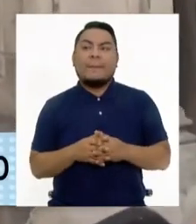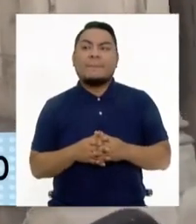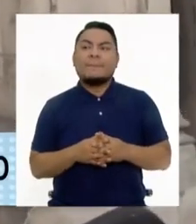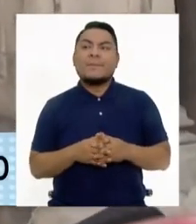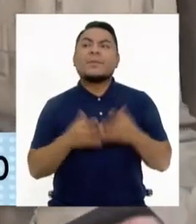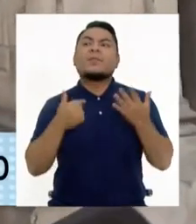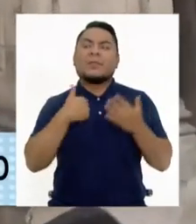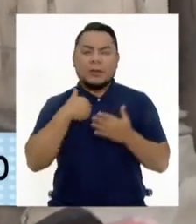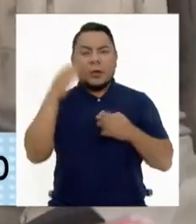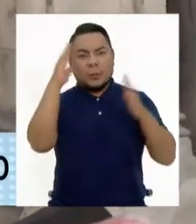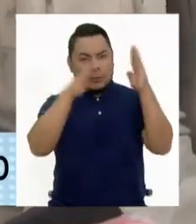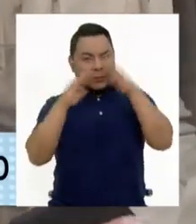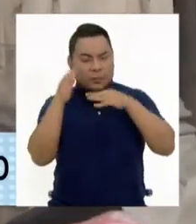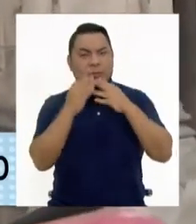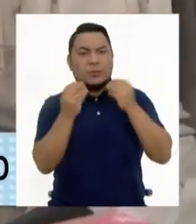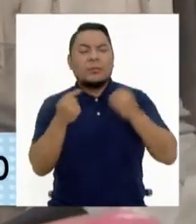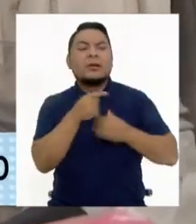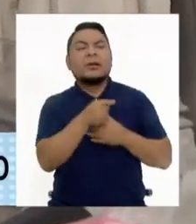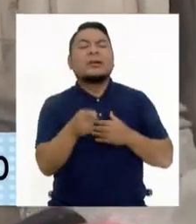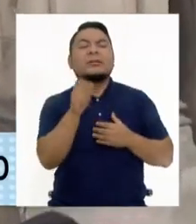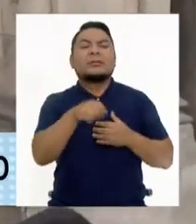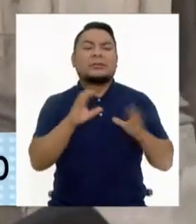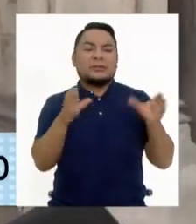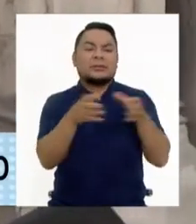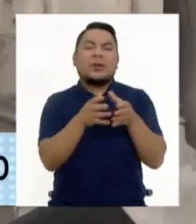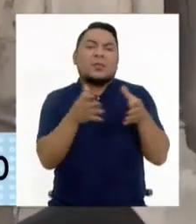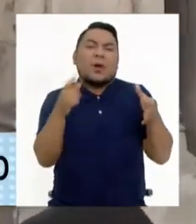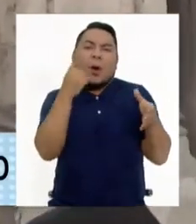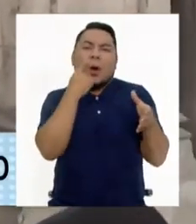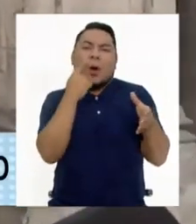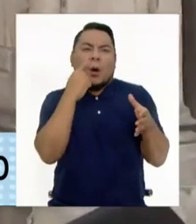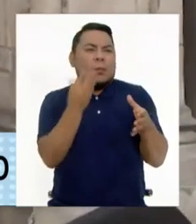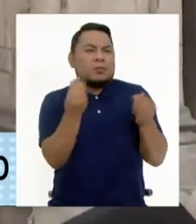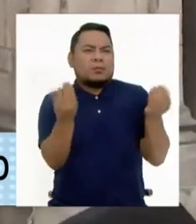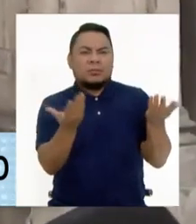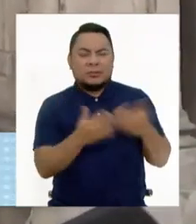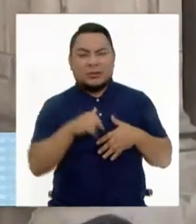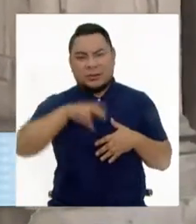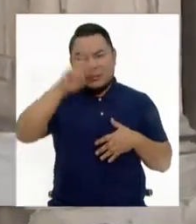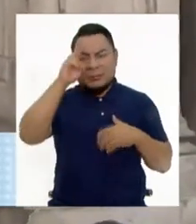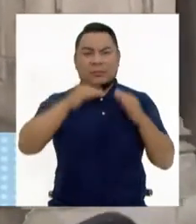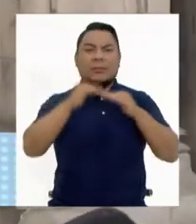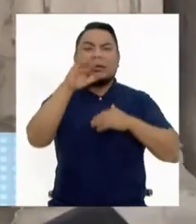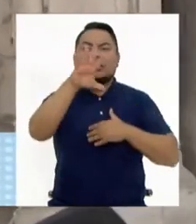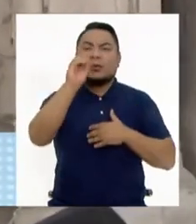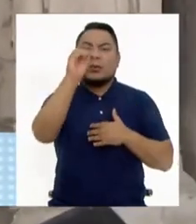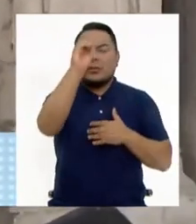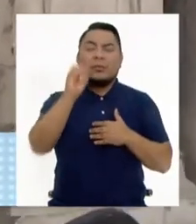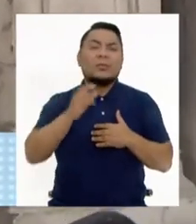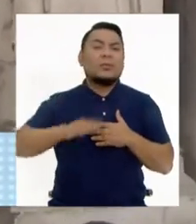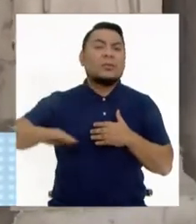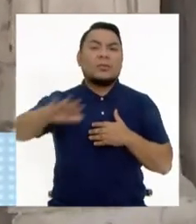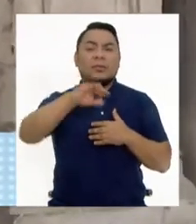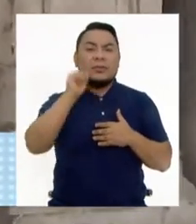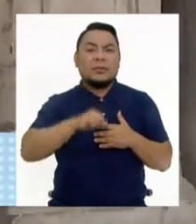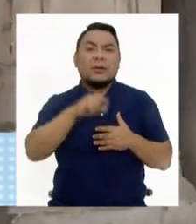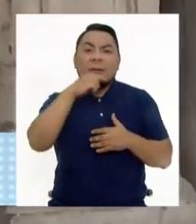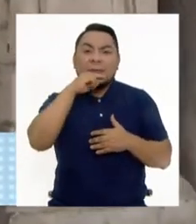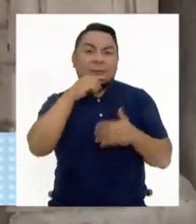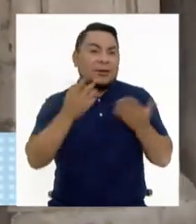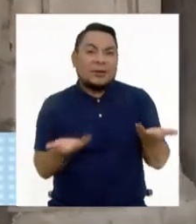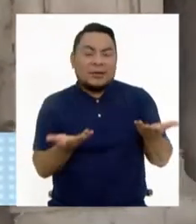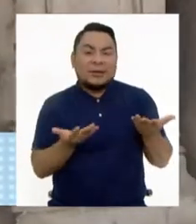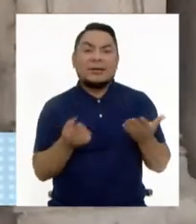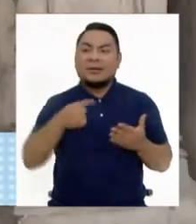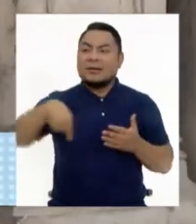Me ha preocupado mucho que sea un gabinete tan masculino. En el Perú, más del 50% de la población somos mujeres